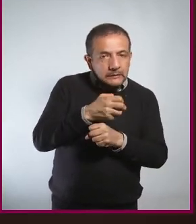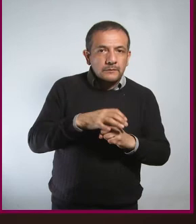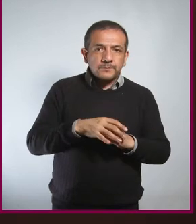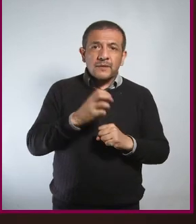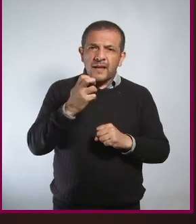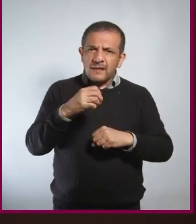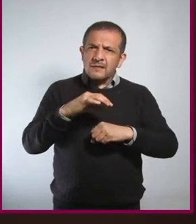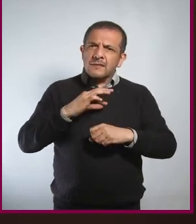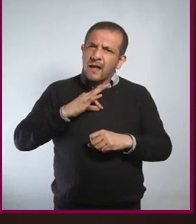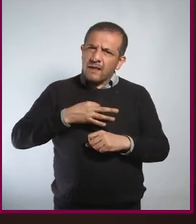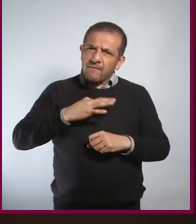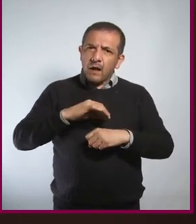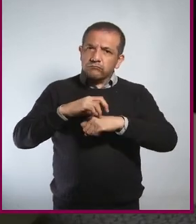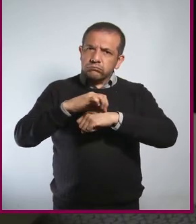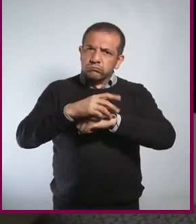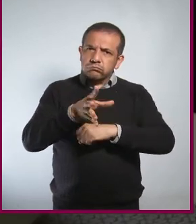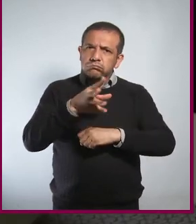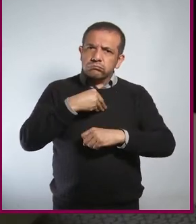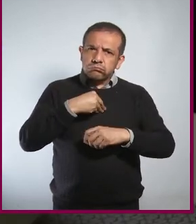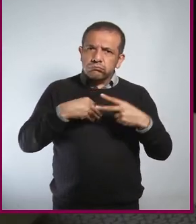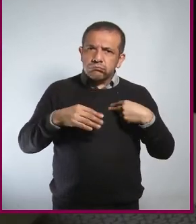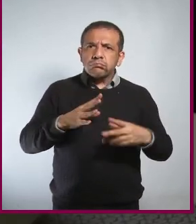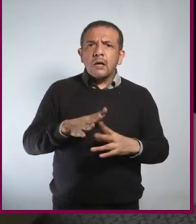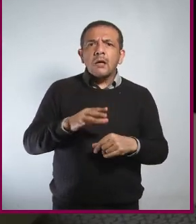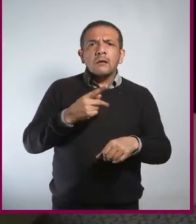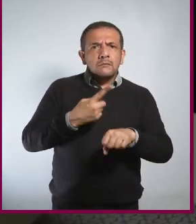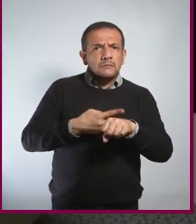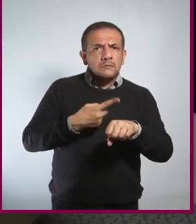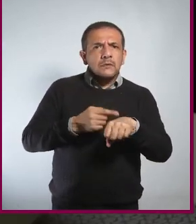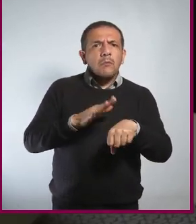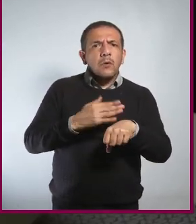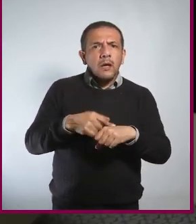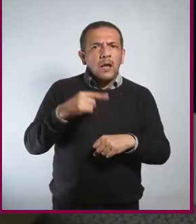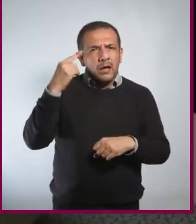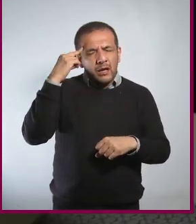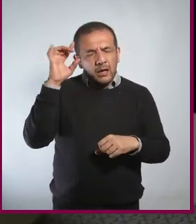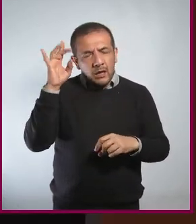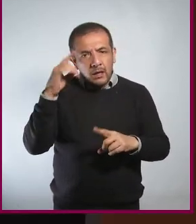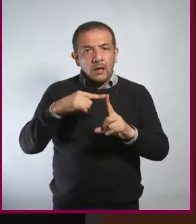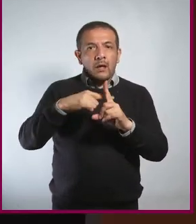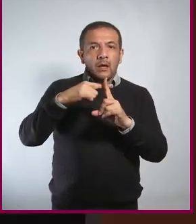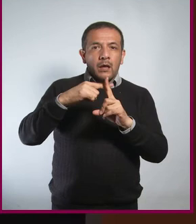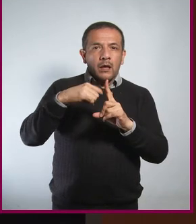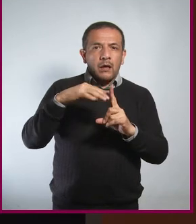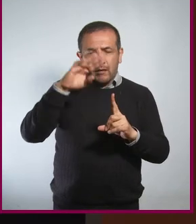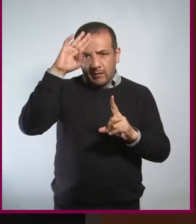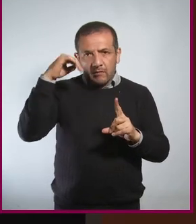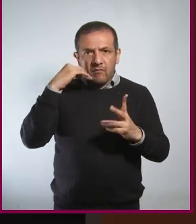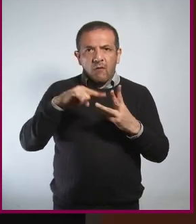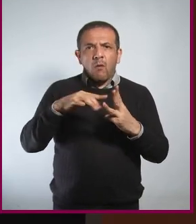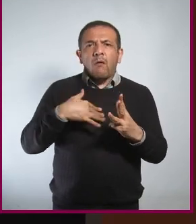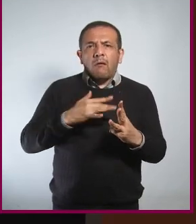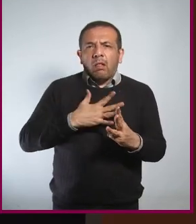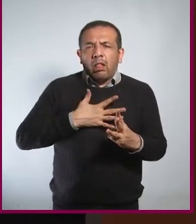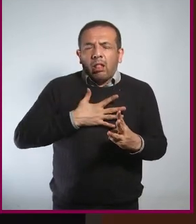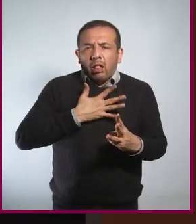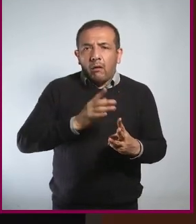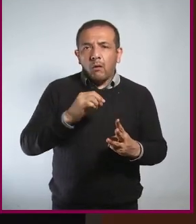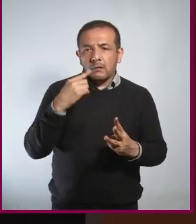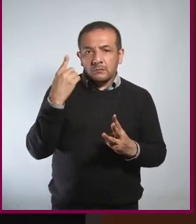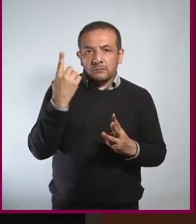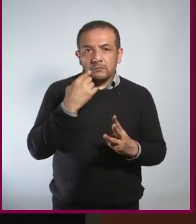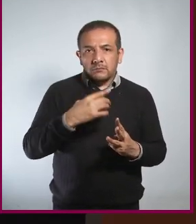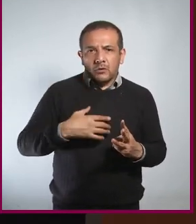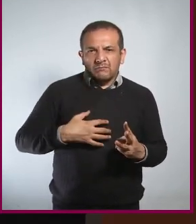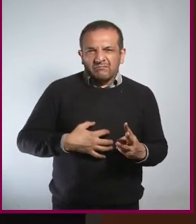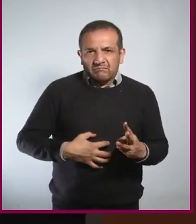estas enfermedades por garrapatas se manifiestan esencialmente con dolor de cabeza, fiebre, en ocasiones con náusea, vómito y en otras personas